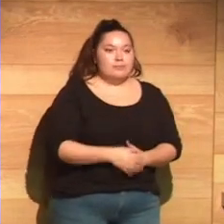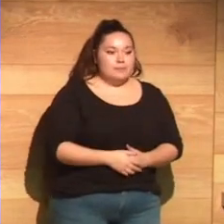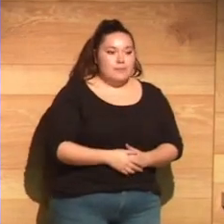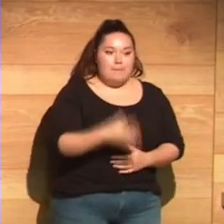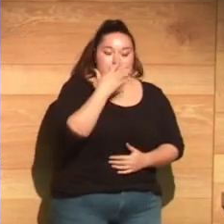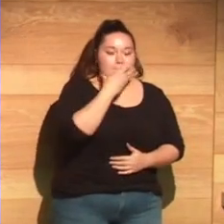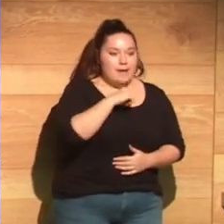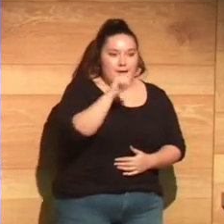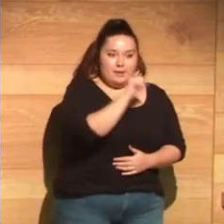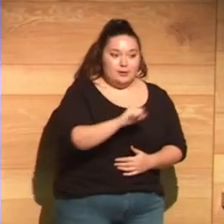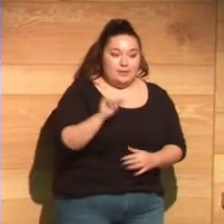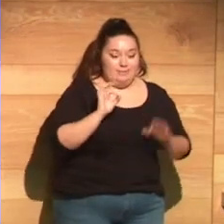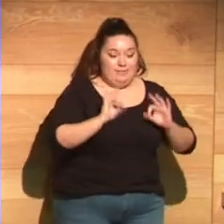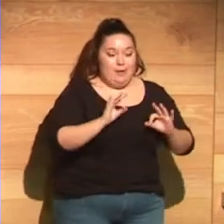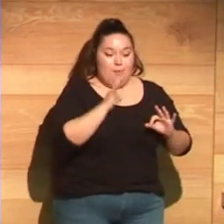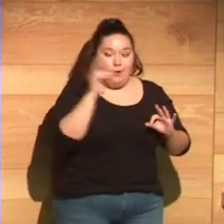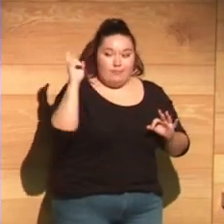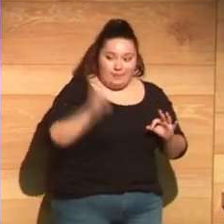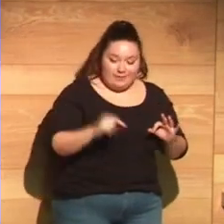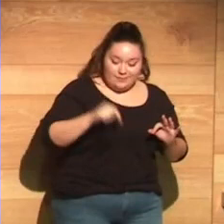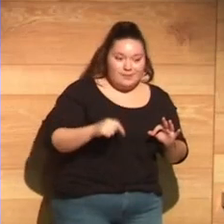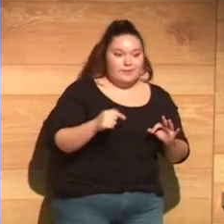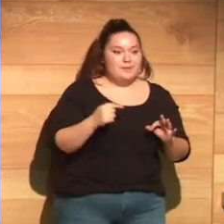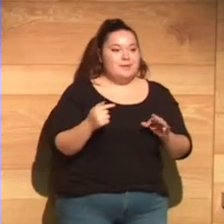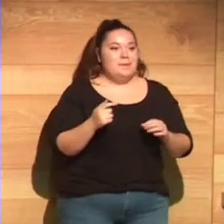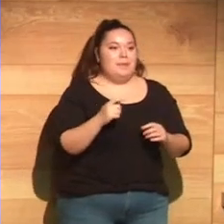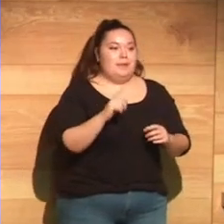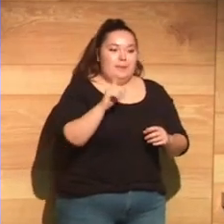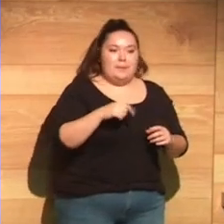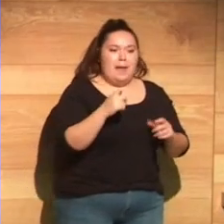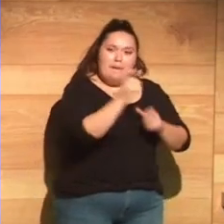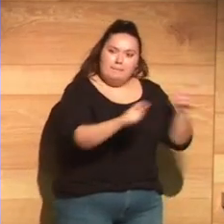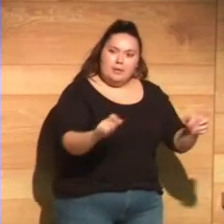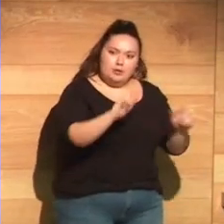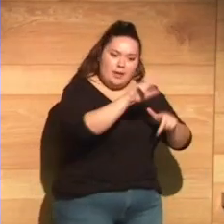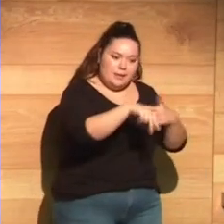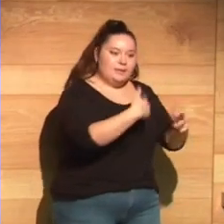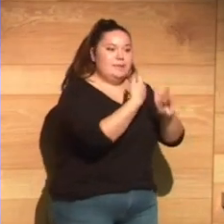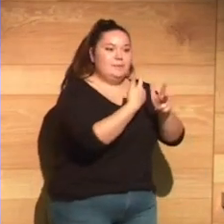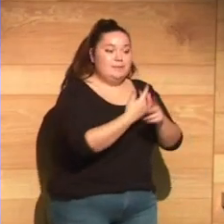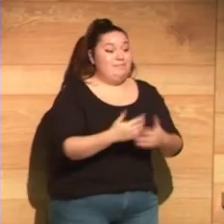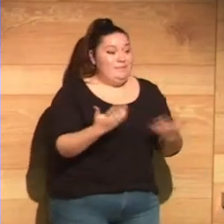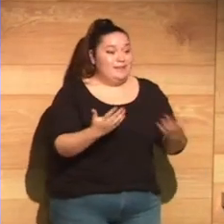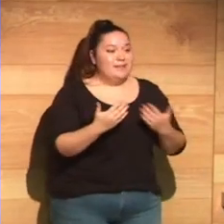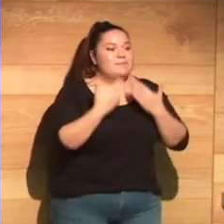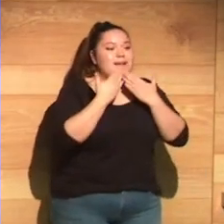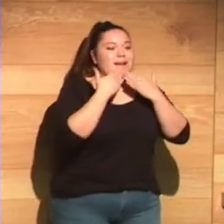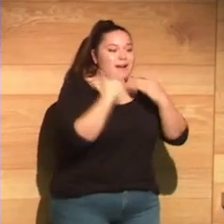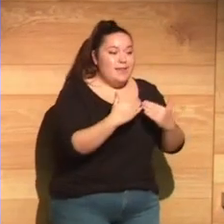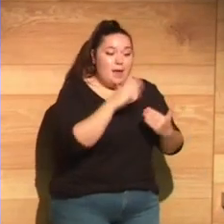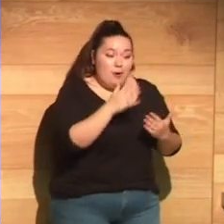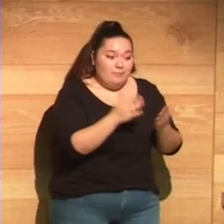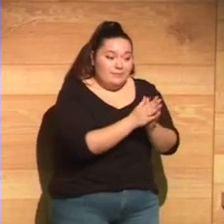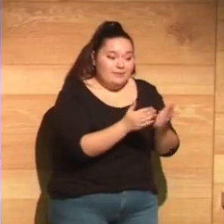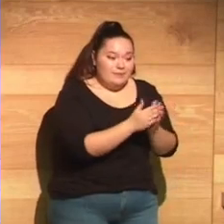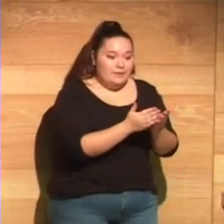y encima disfrutar esas ilustraciones tan maravillosas, y por estar aquí charlando con nosotros y con todos los que nos